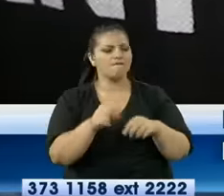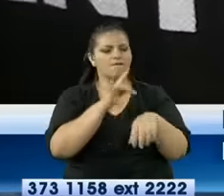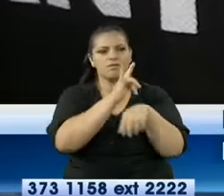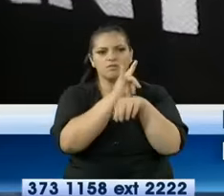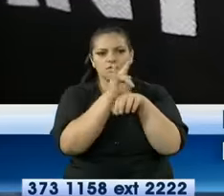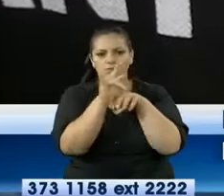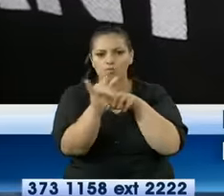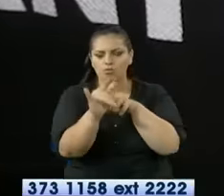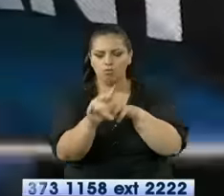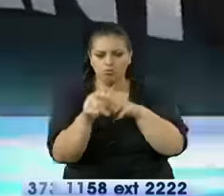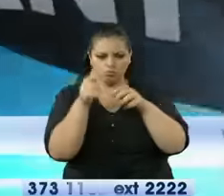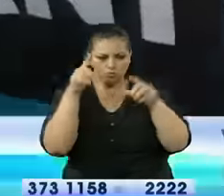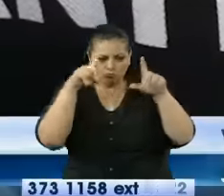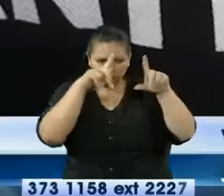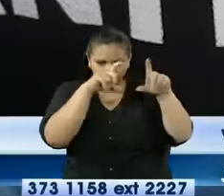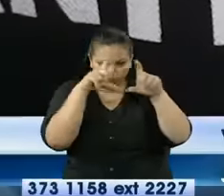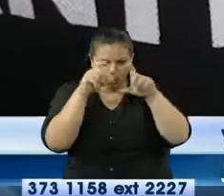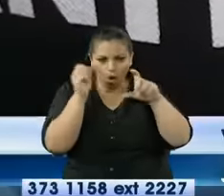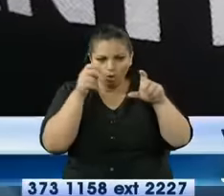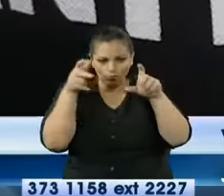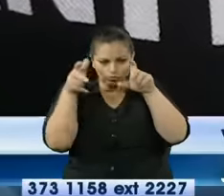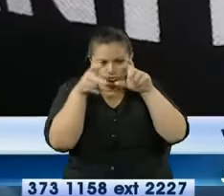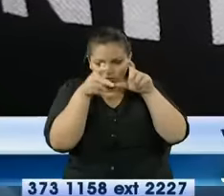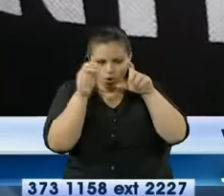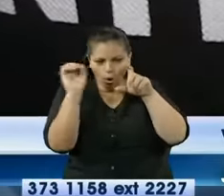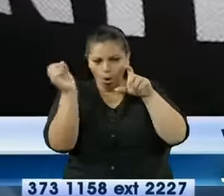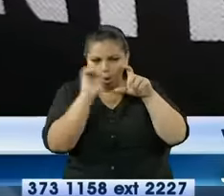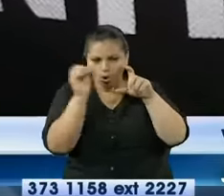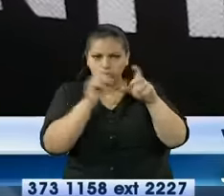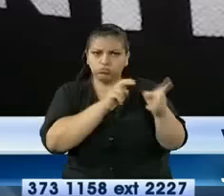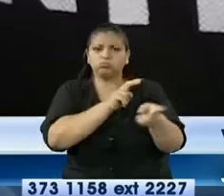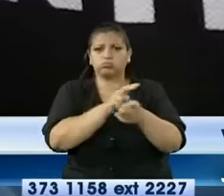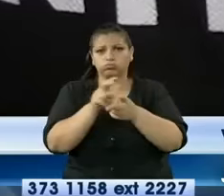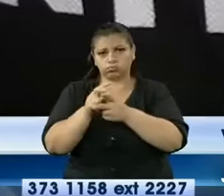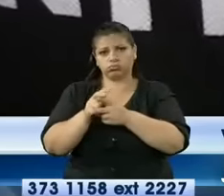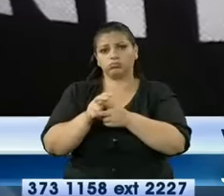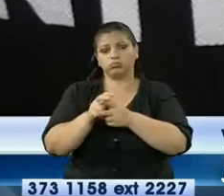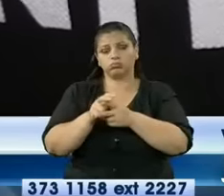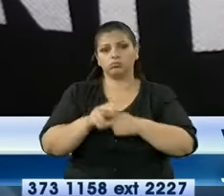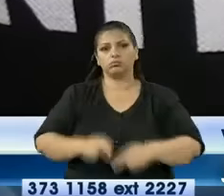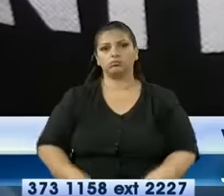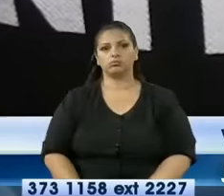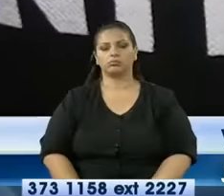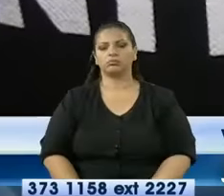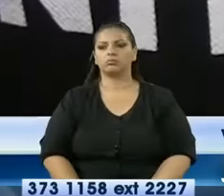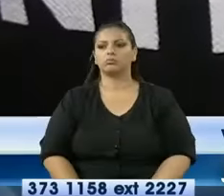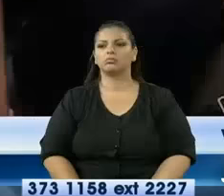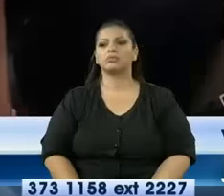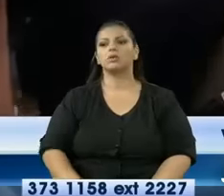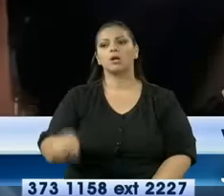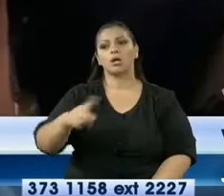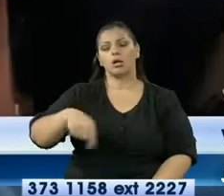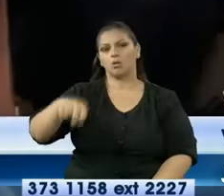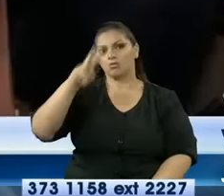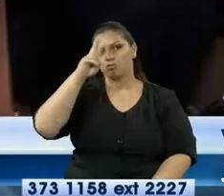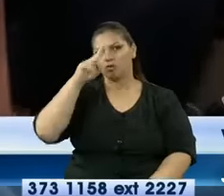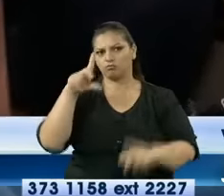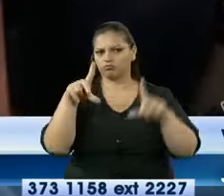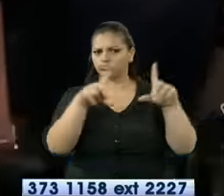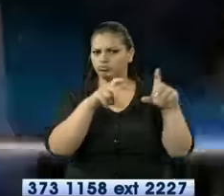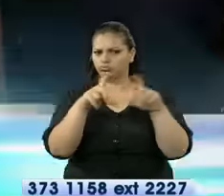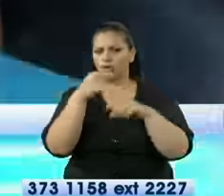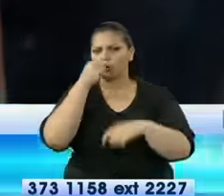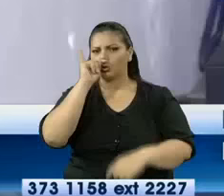estaban siendo enviadas, recibidas, descargadas, distribuidas imágenes de niñas